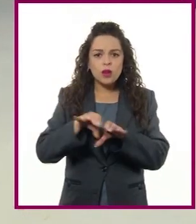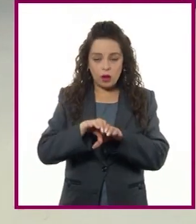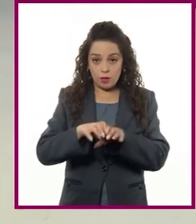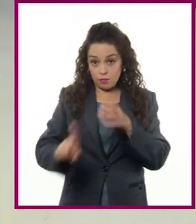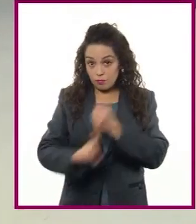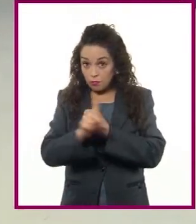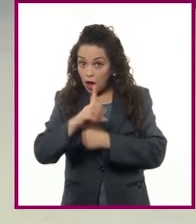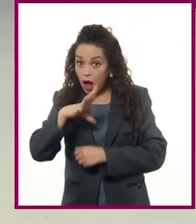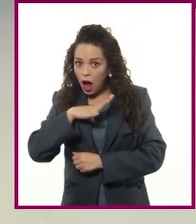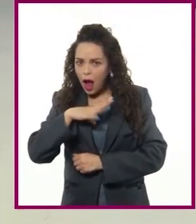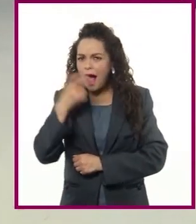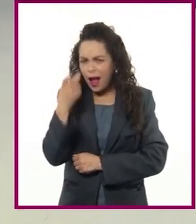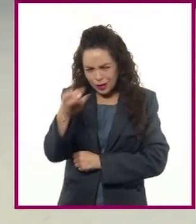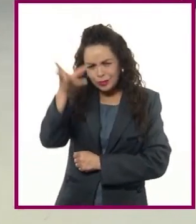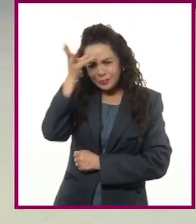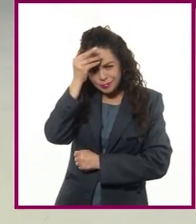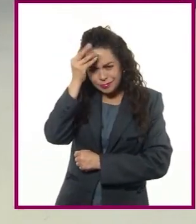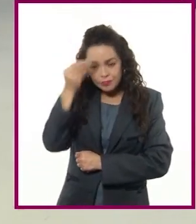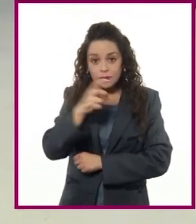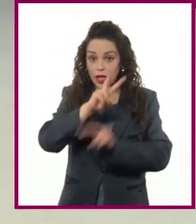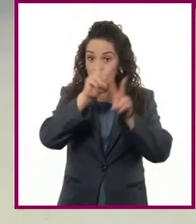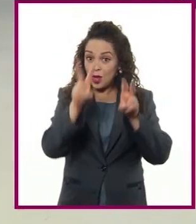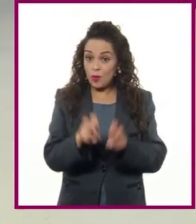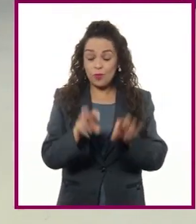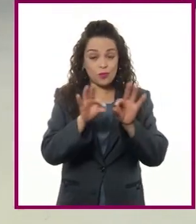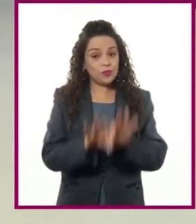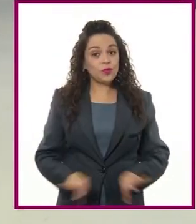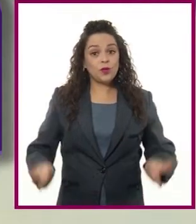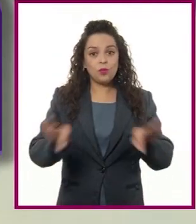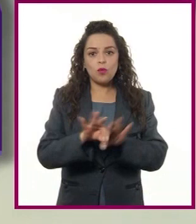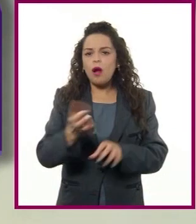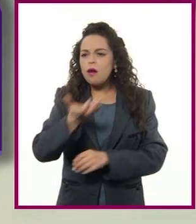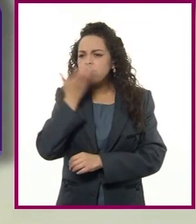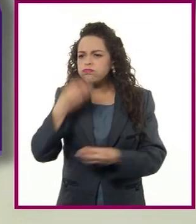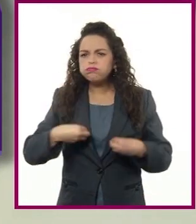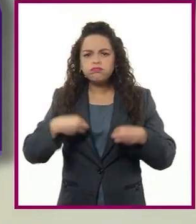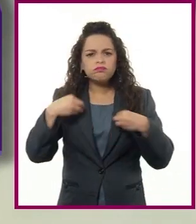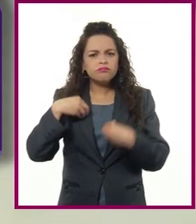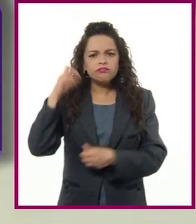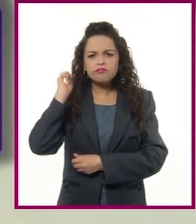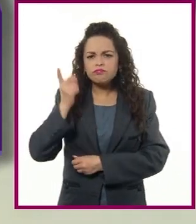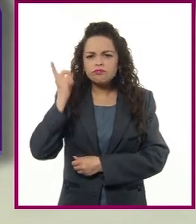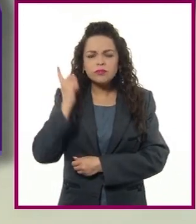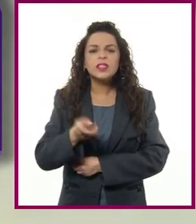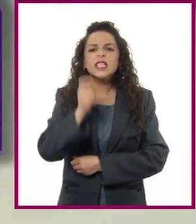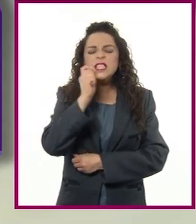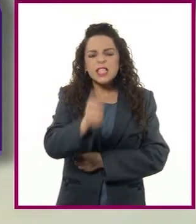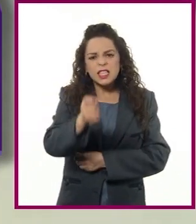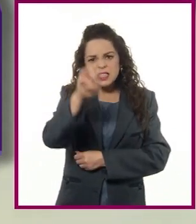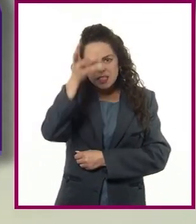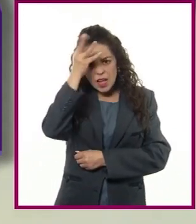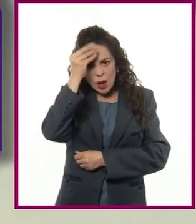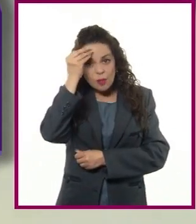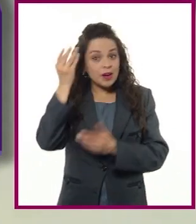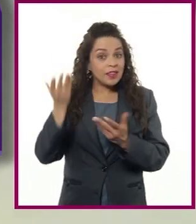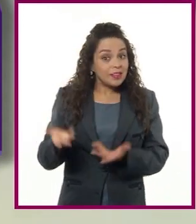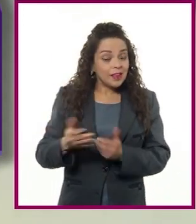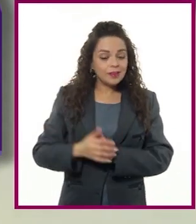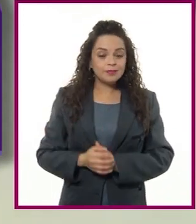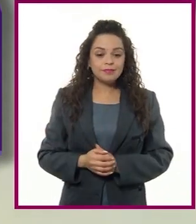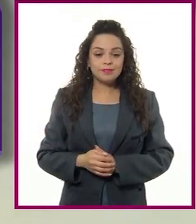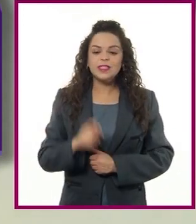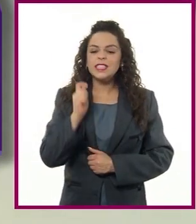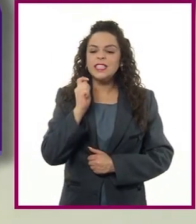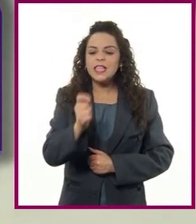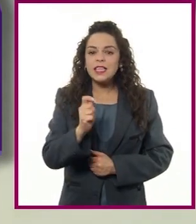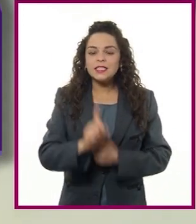conflicto, tema de suma importancia en la vida cotidiana, en el que aprenderemos a definir qué es un